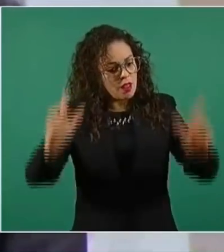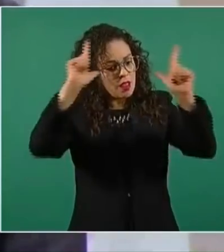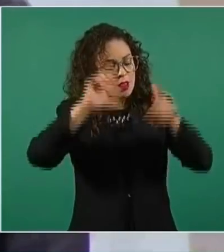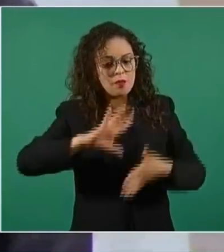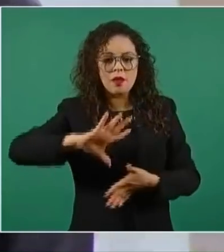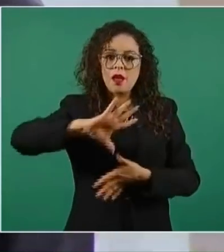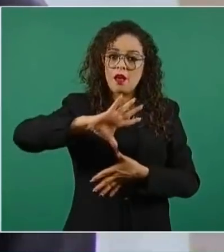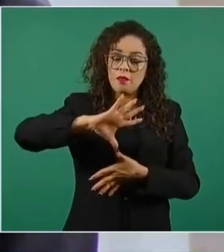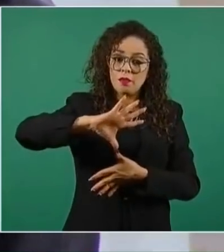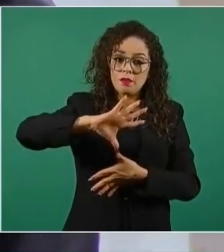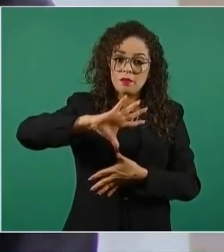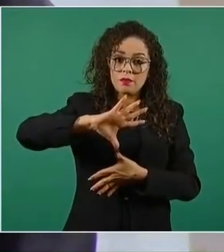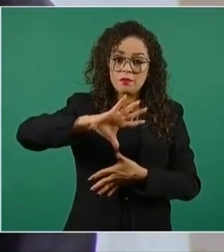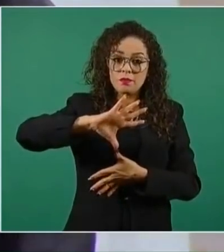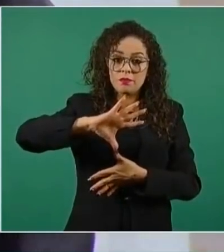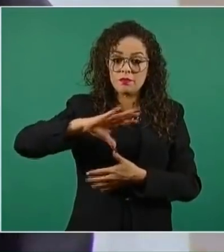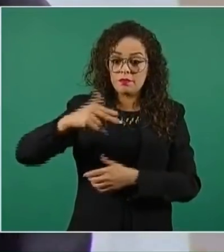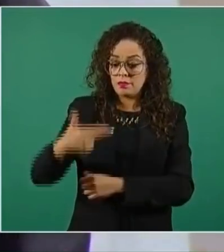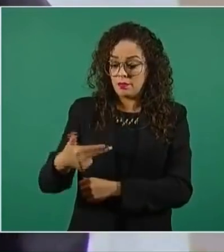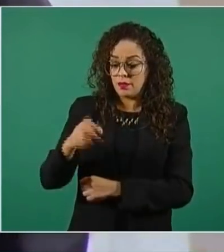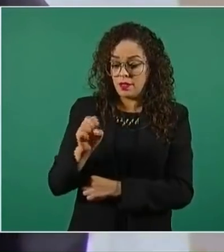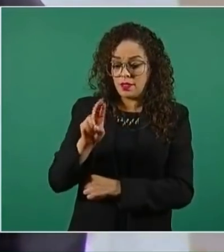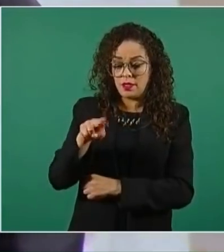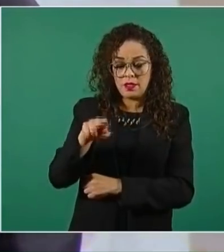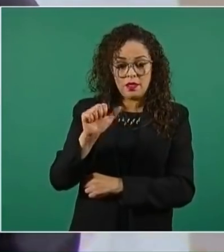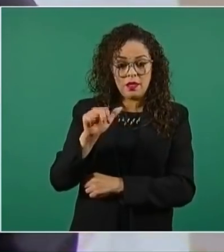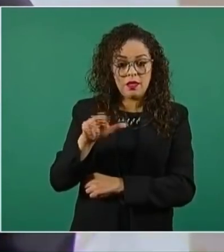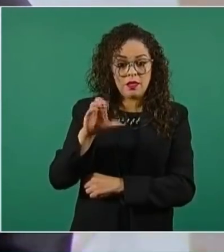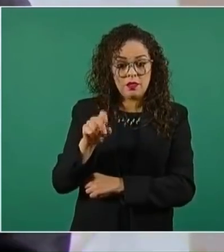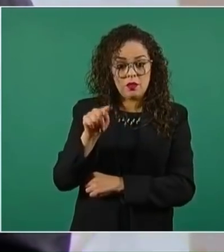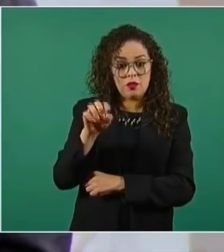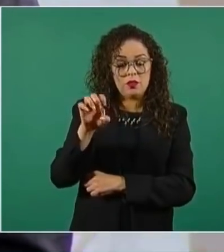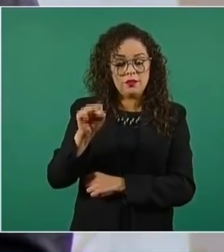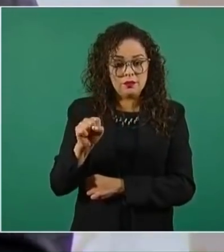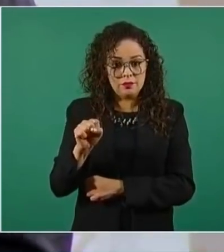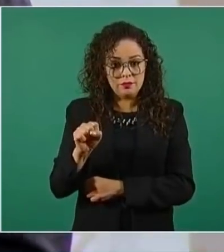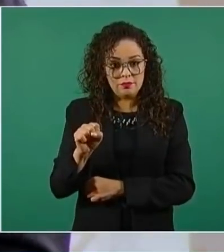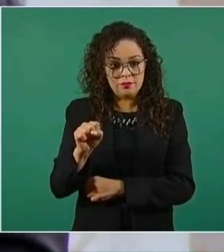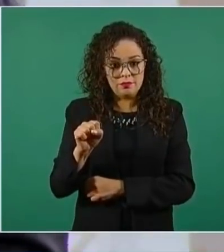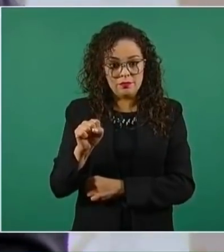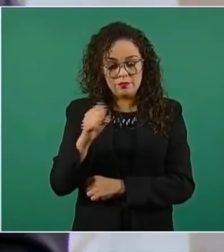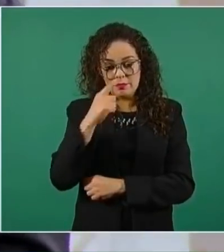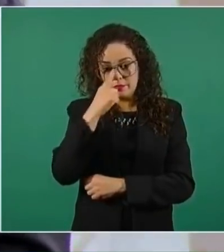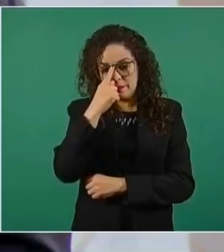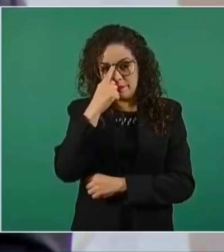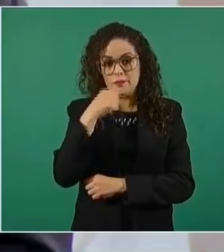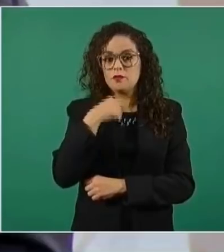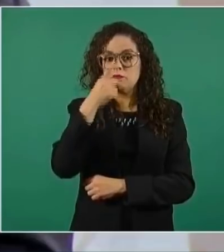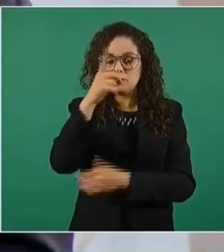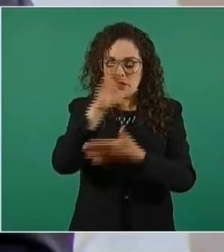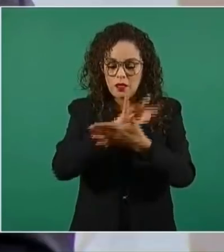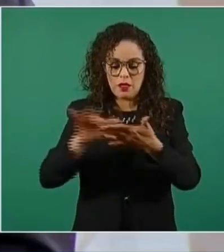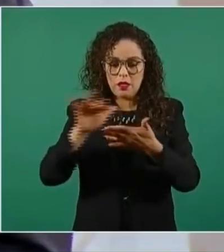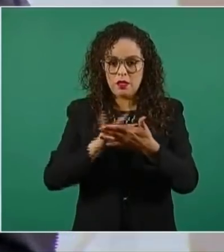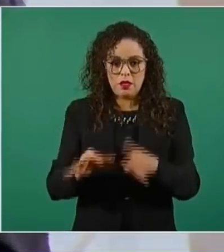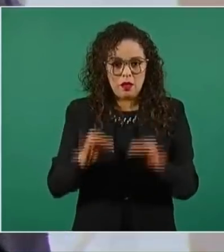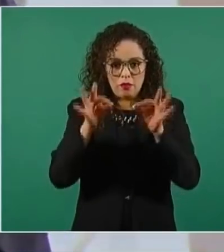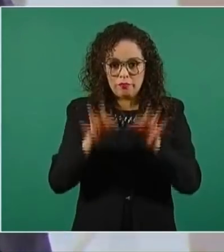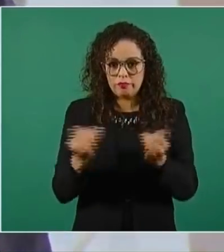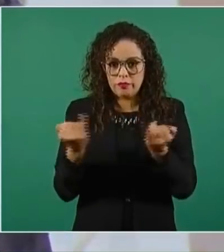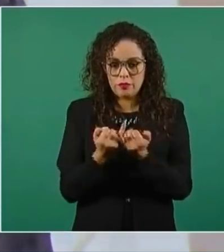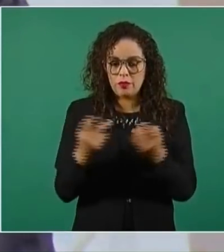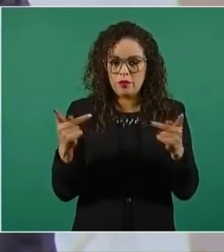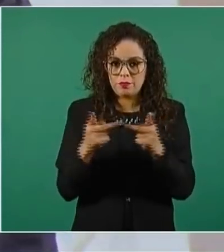Pues Hernán Cortés, cito textualmente, aglutinó a